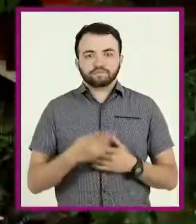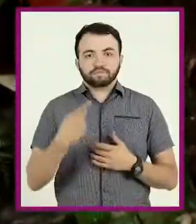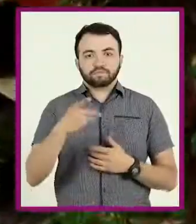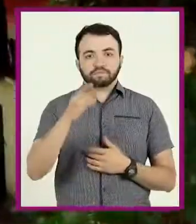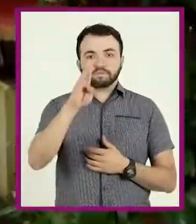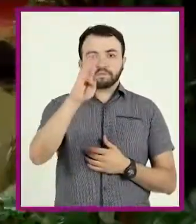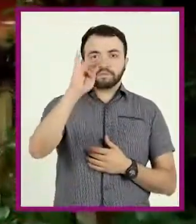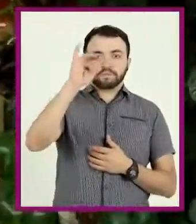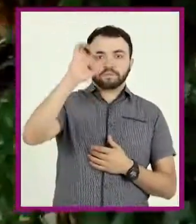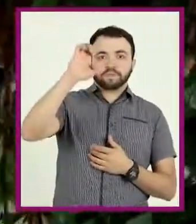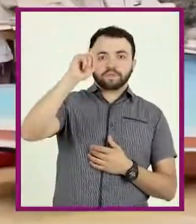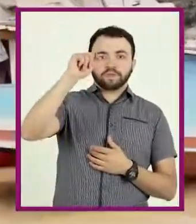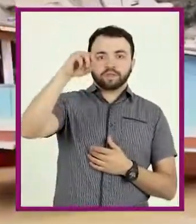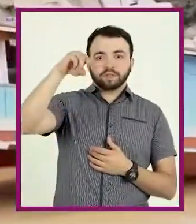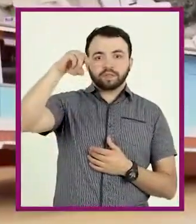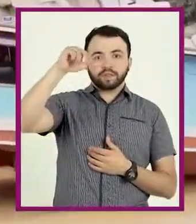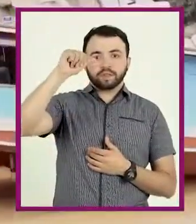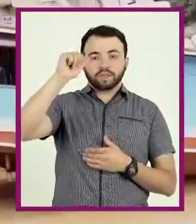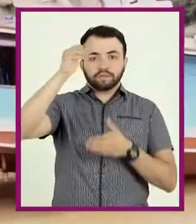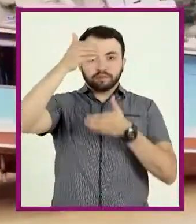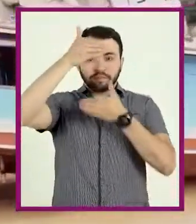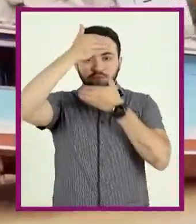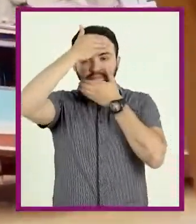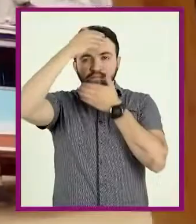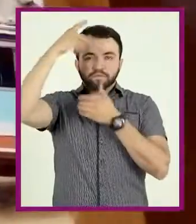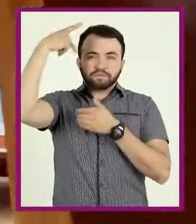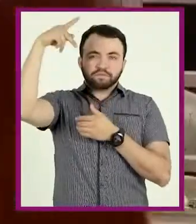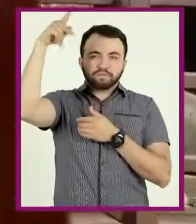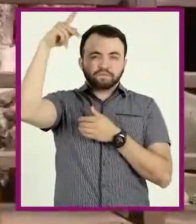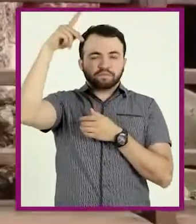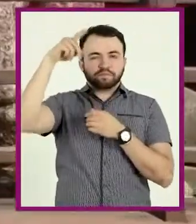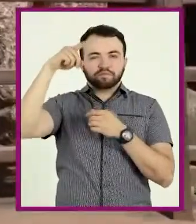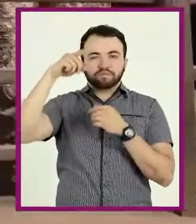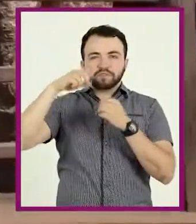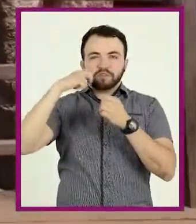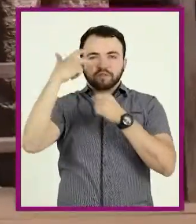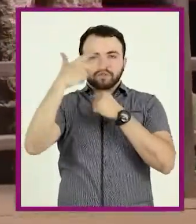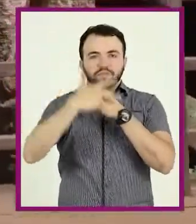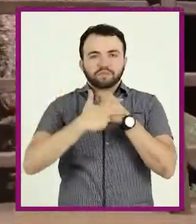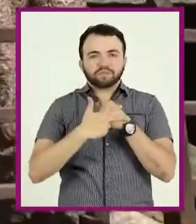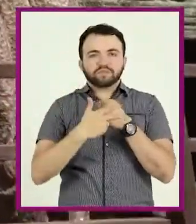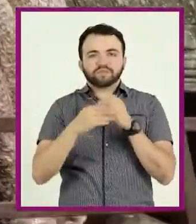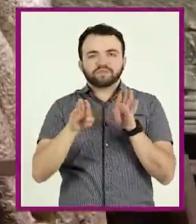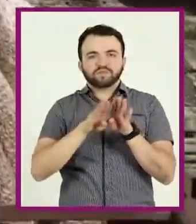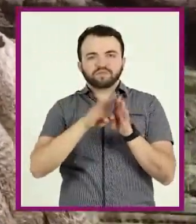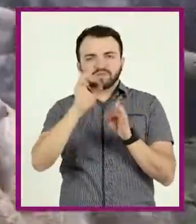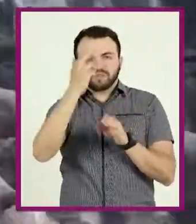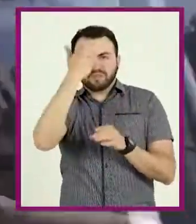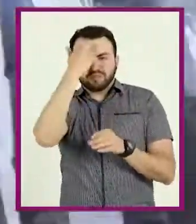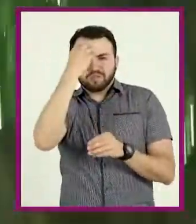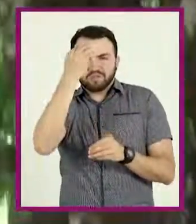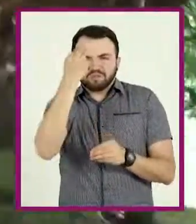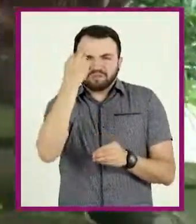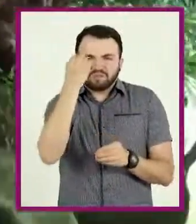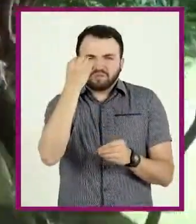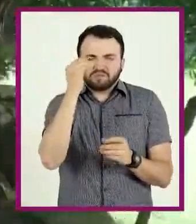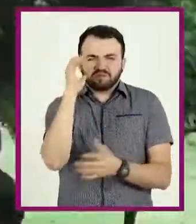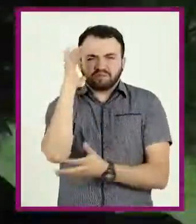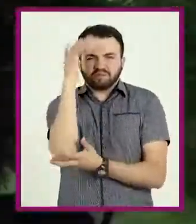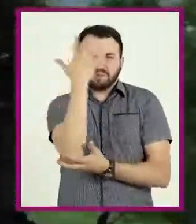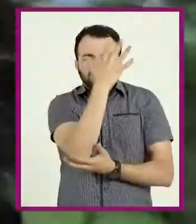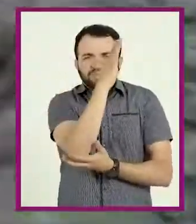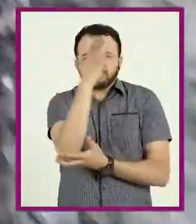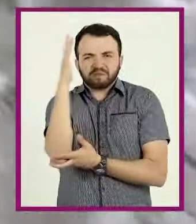Vietnam es un país del sudeste asiático reconocido por sus inmensas y densas selvas, de las que emergen